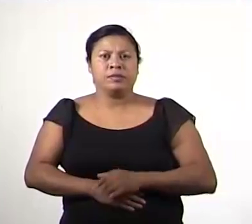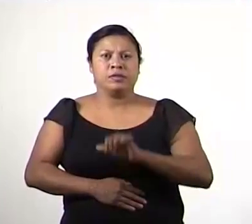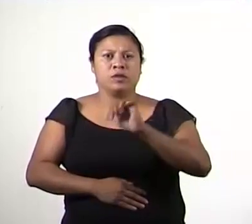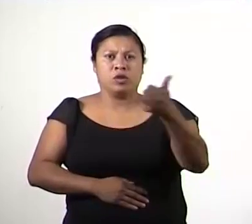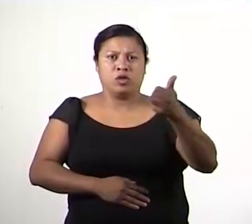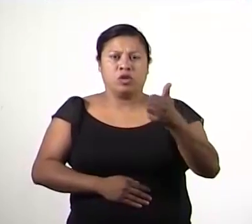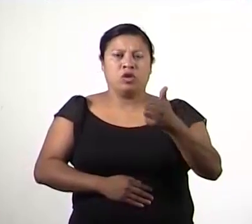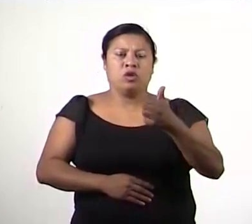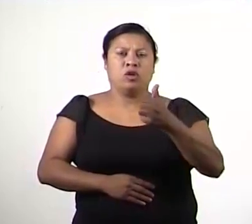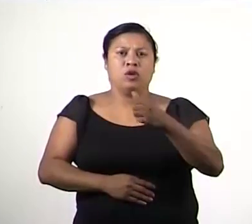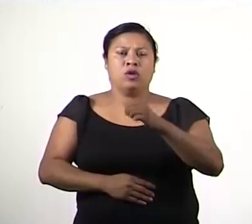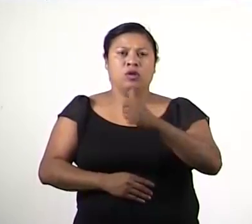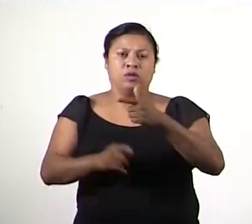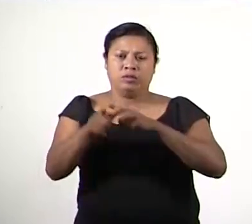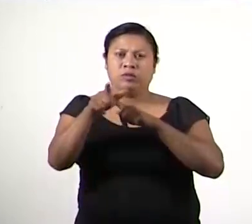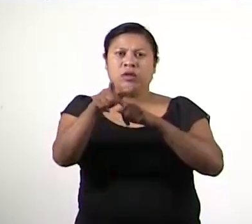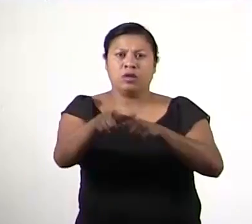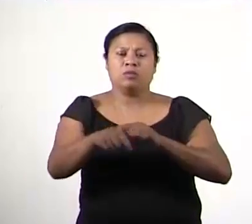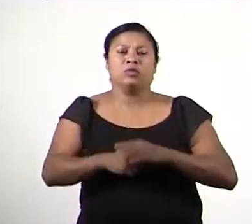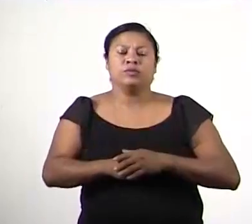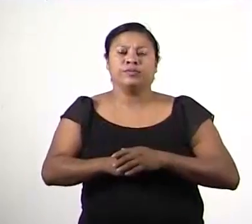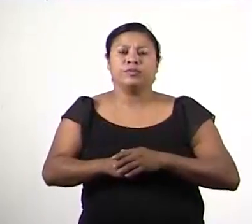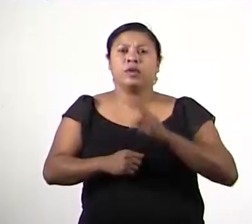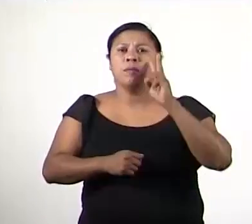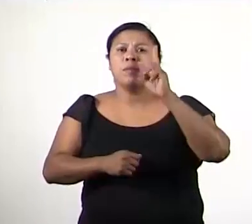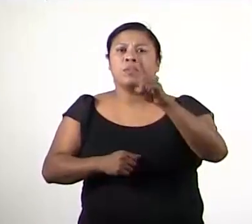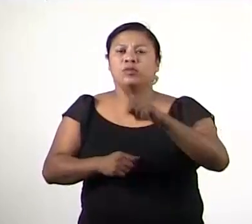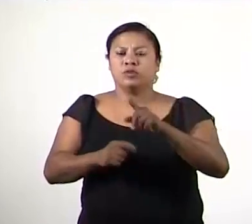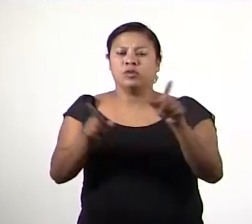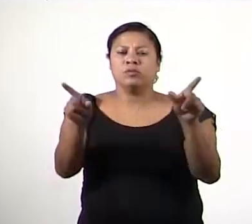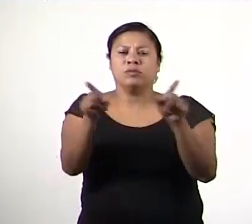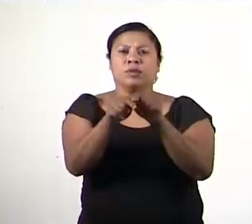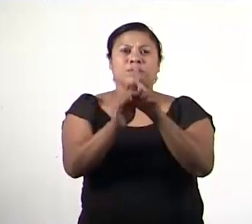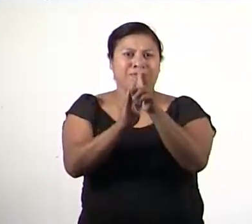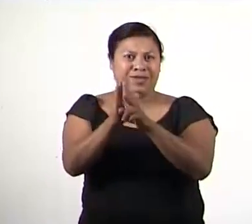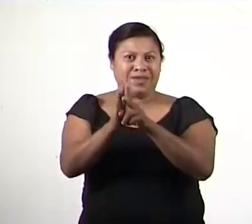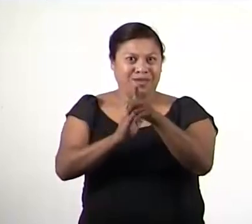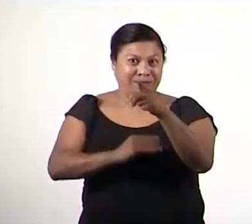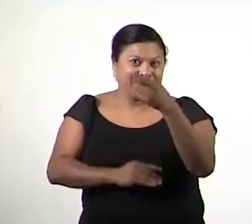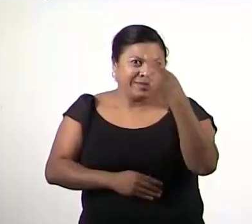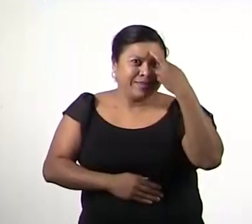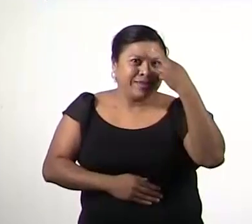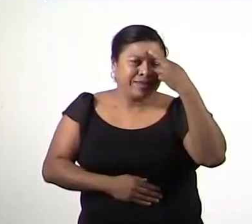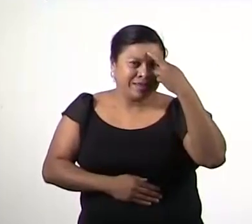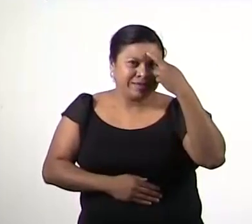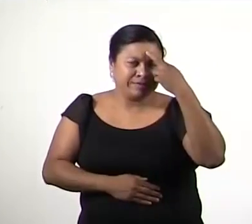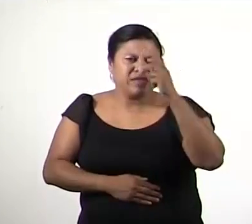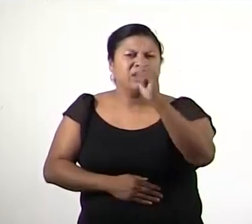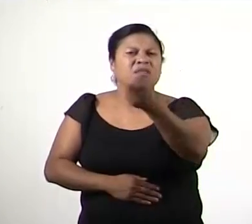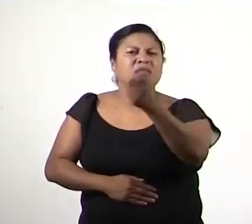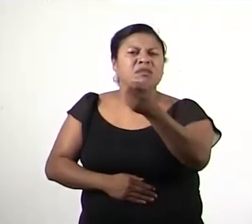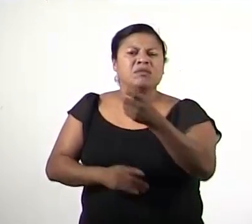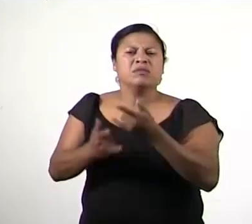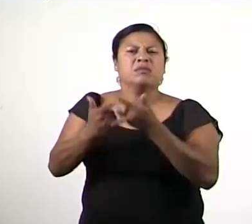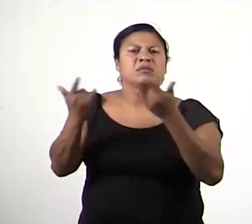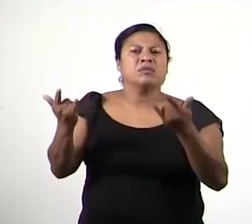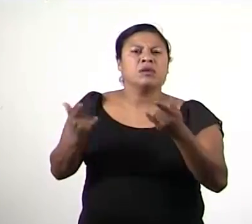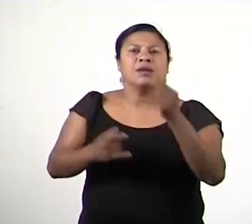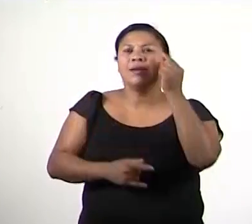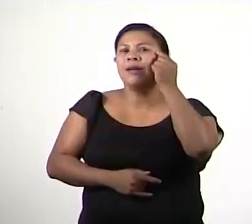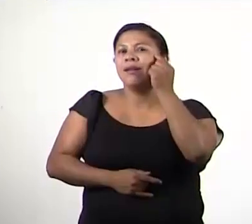siguiente parte vimos una cápsula del video. ¿Te acuerdas? Habló sobre Vicente